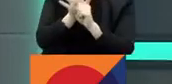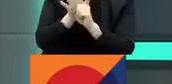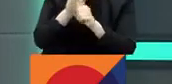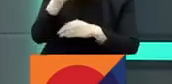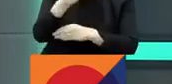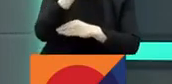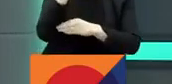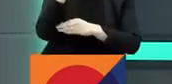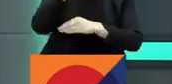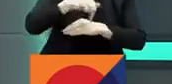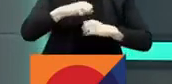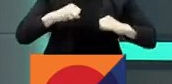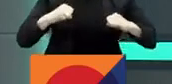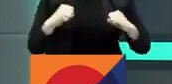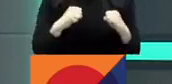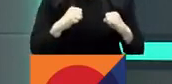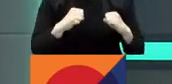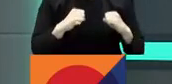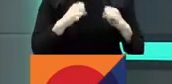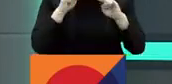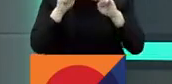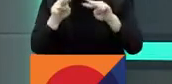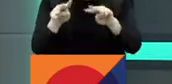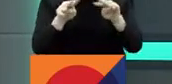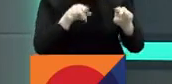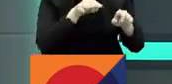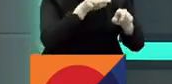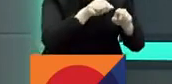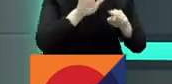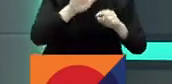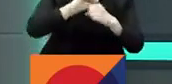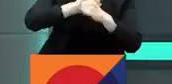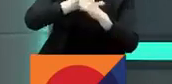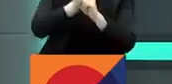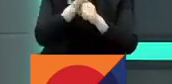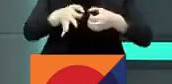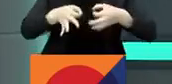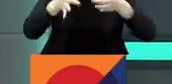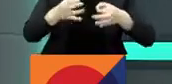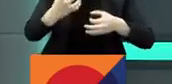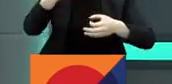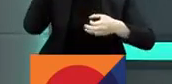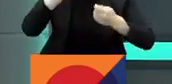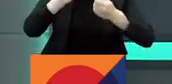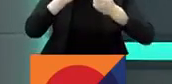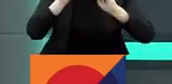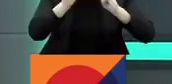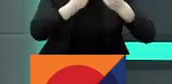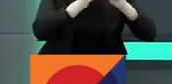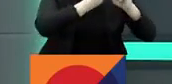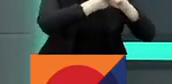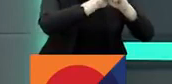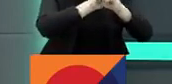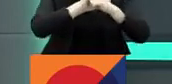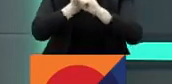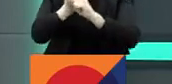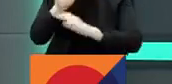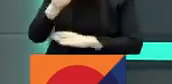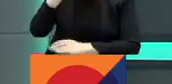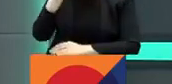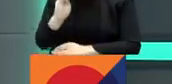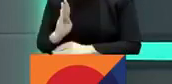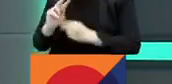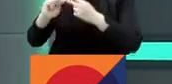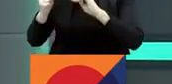Bogotá confirmaron que en la ciudad circulan distintas variantes del virus provenientes de Brasil y Reino Unido. Por eso a esta